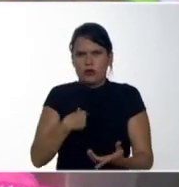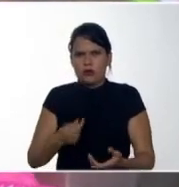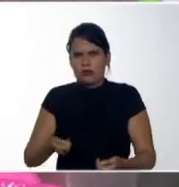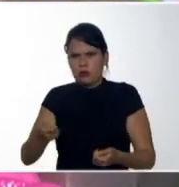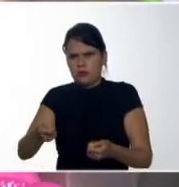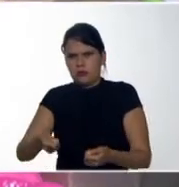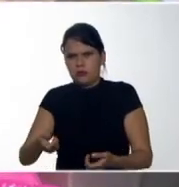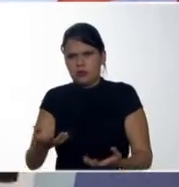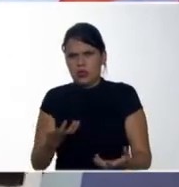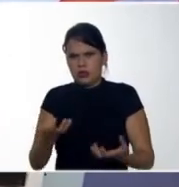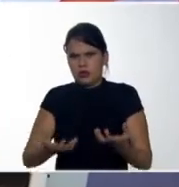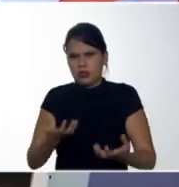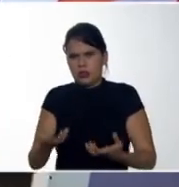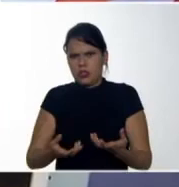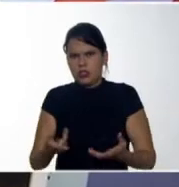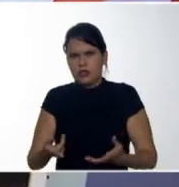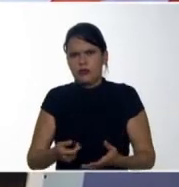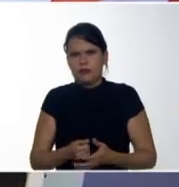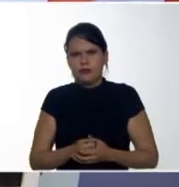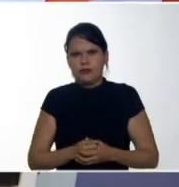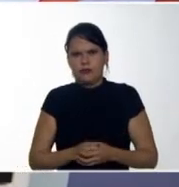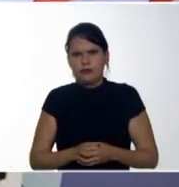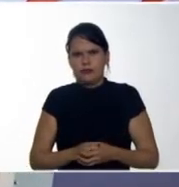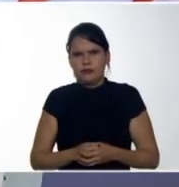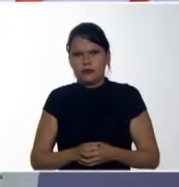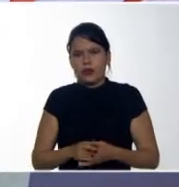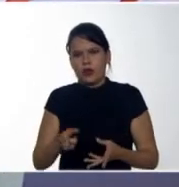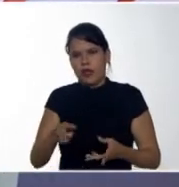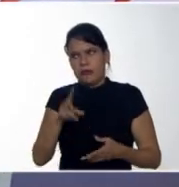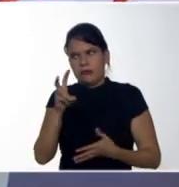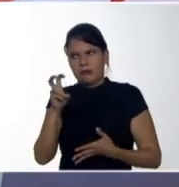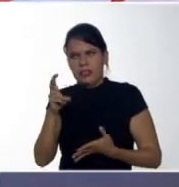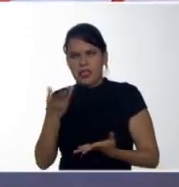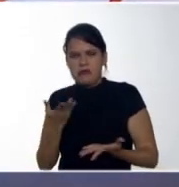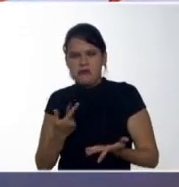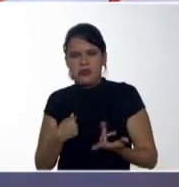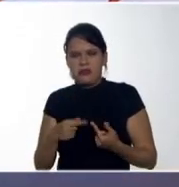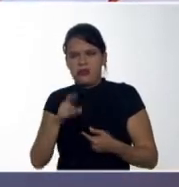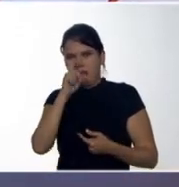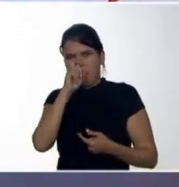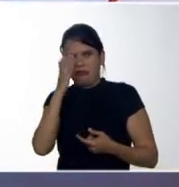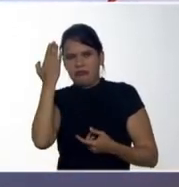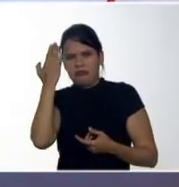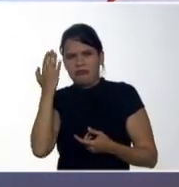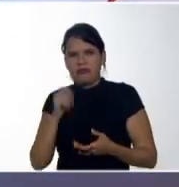Exacto. Esta es una hornilla moderna, no es la de la época. Y ahí